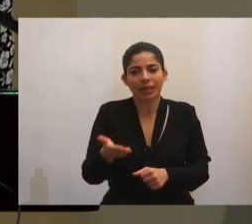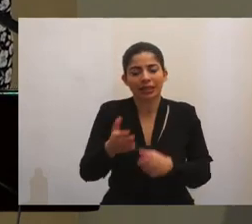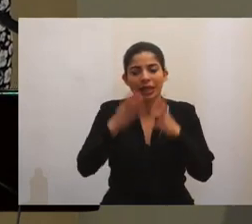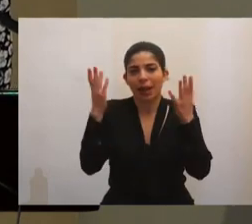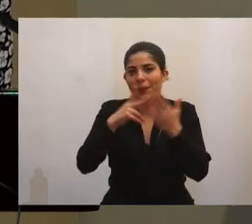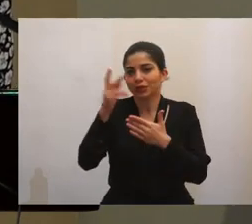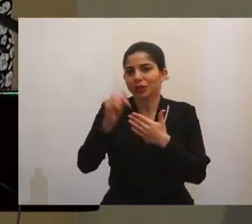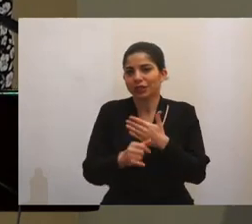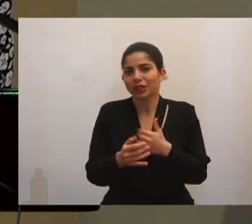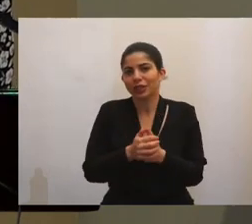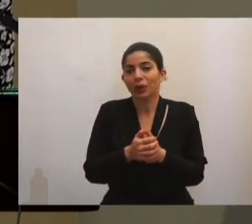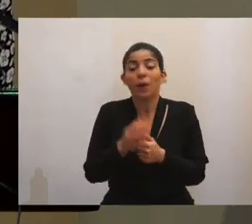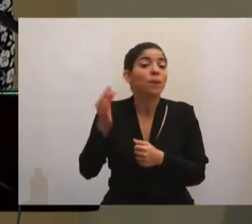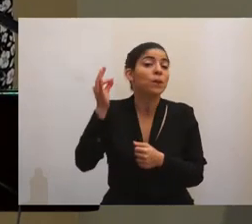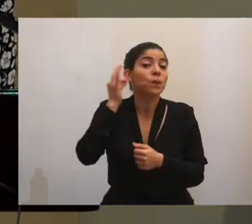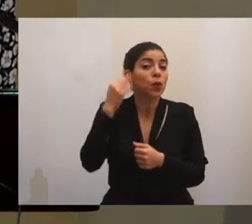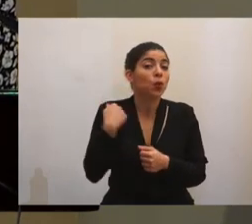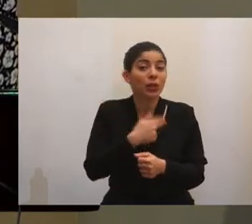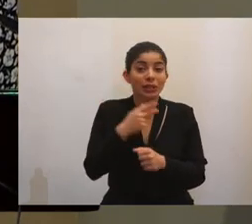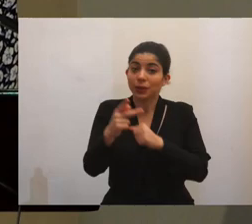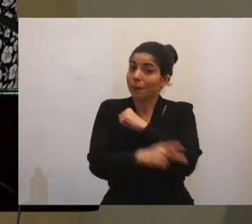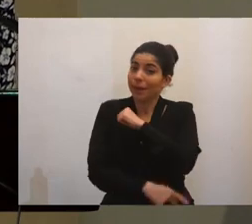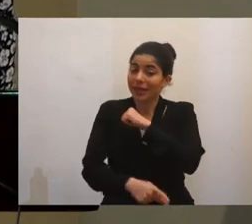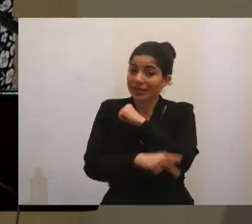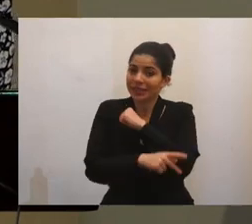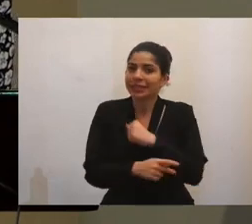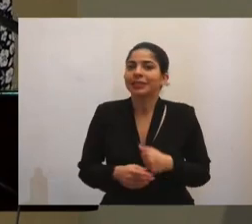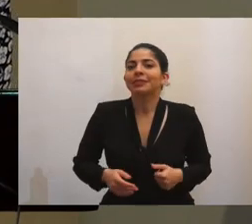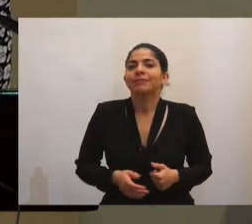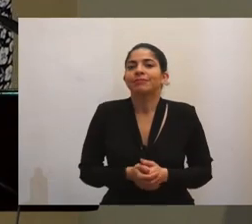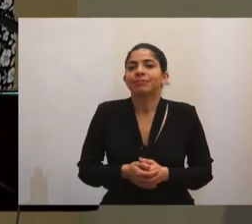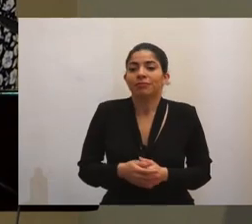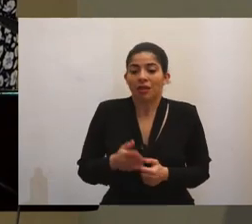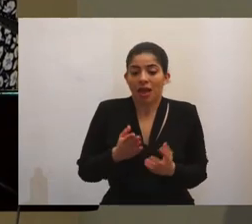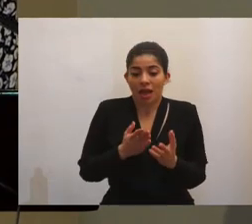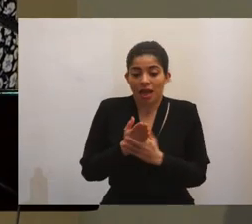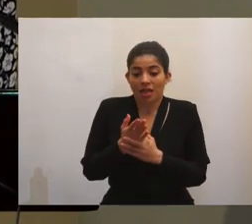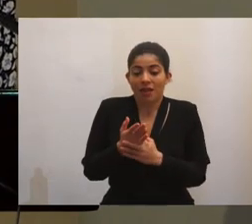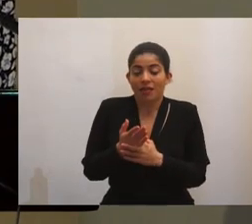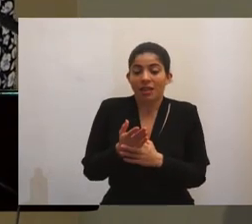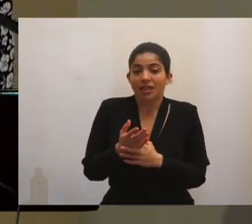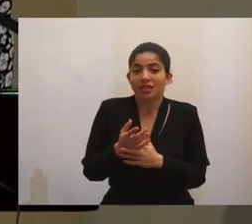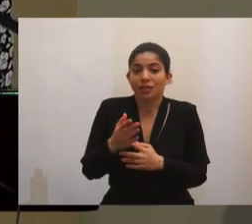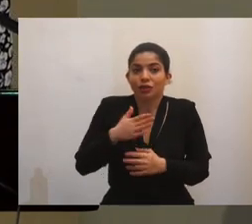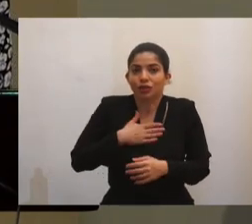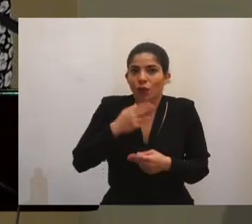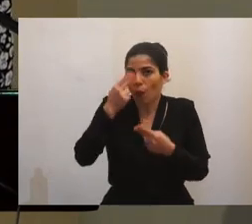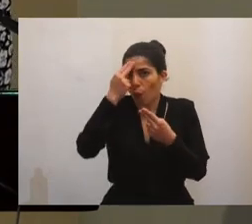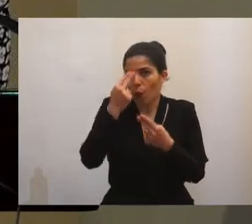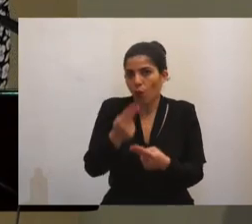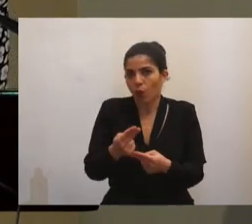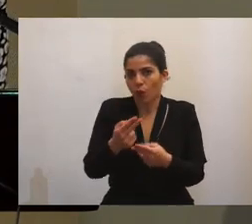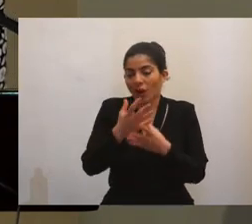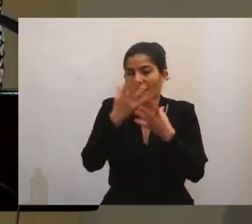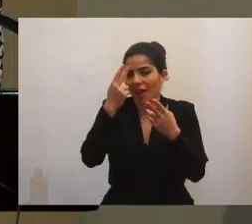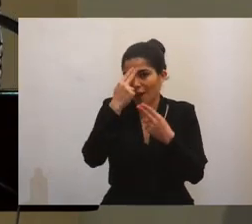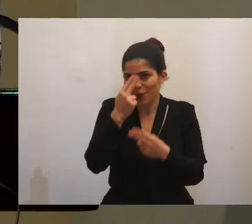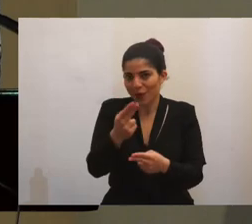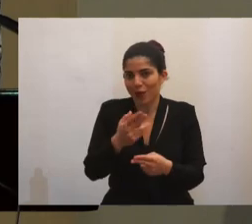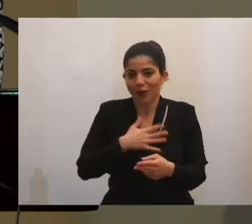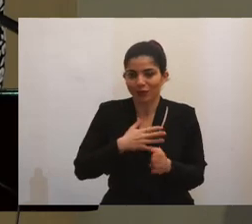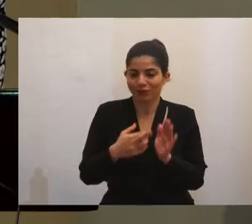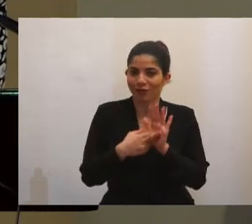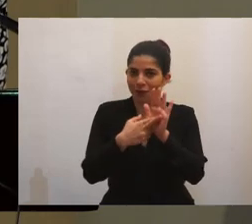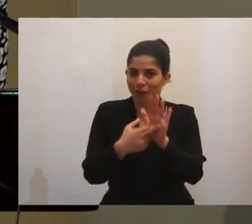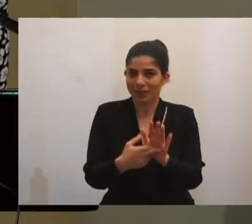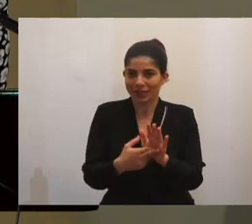enorme proyecto. Las mujeres de nuestro país, por mi medio, a quienes tengo el enorme honor de